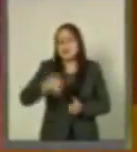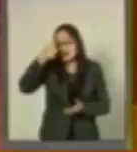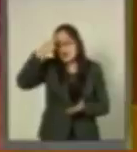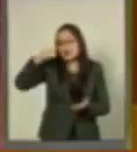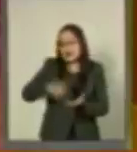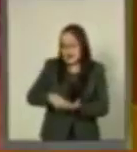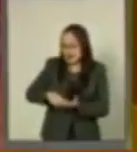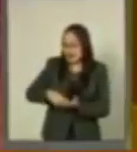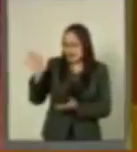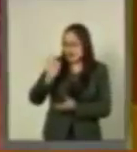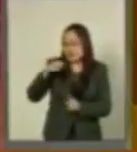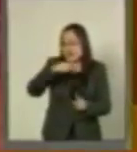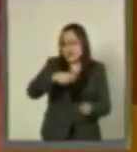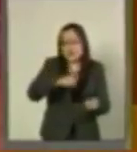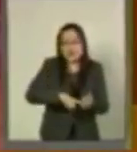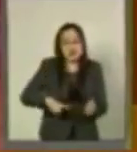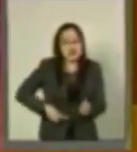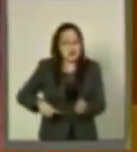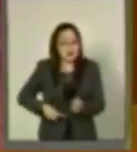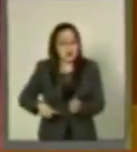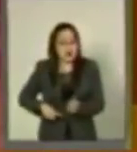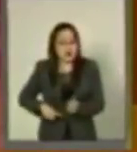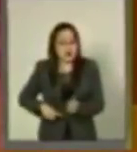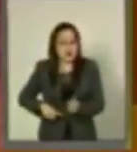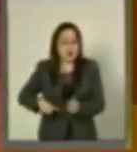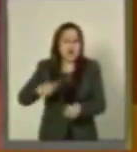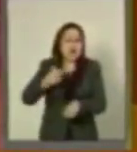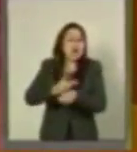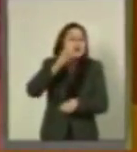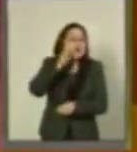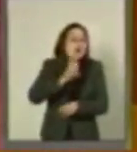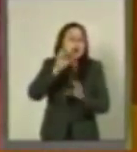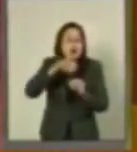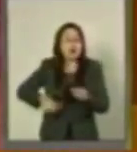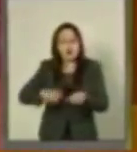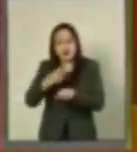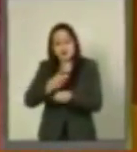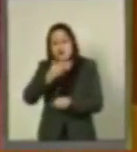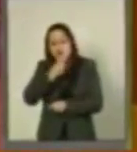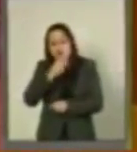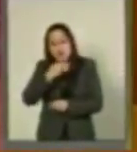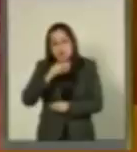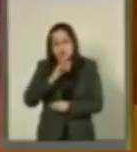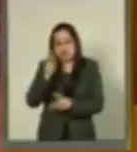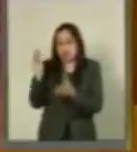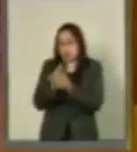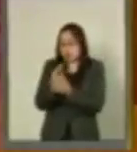pueden ellos, la gobernadora y los gobernadores, hacer a un lado,